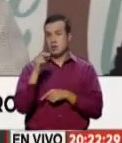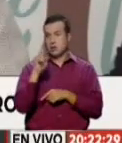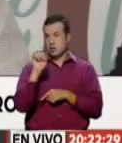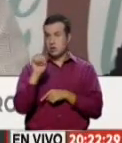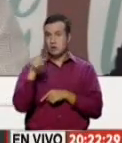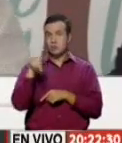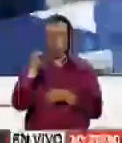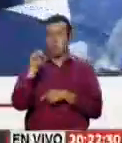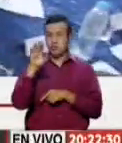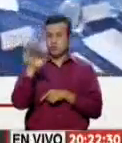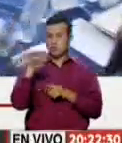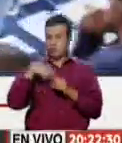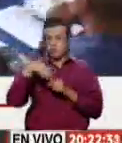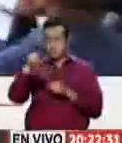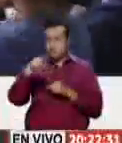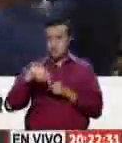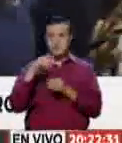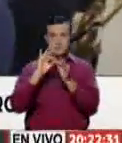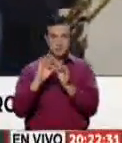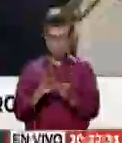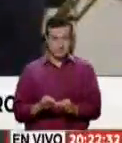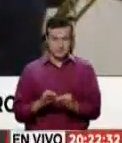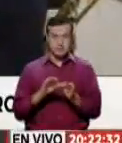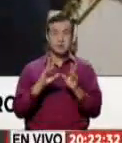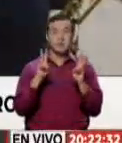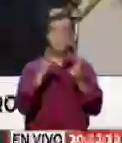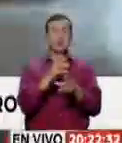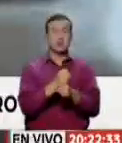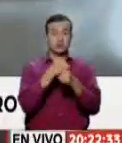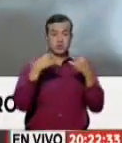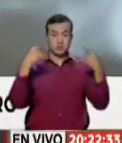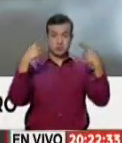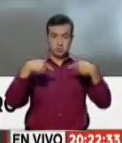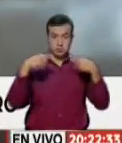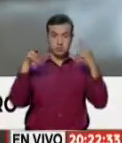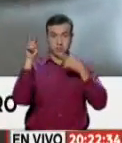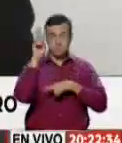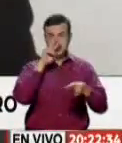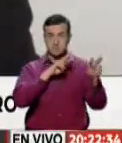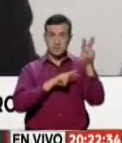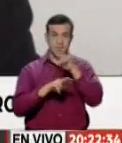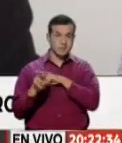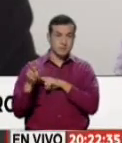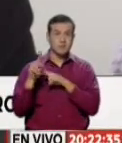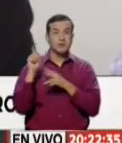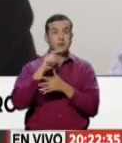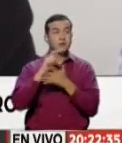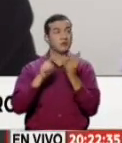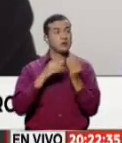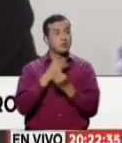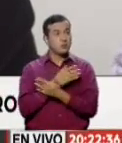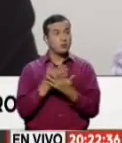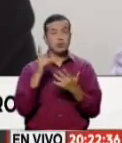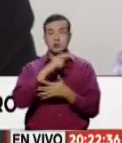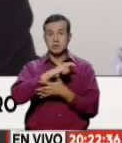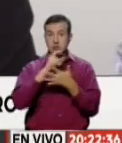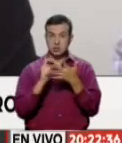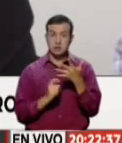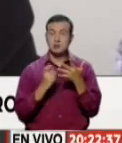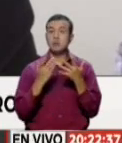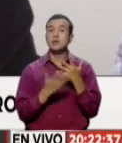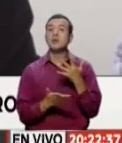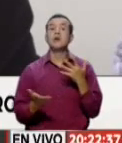Ponce Enríquez. La gestión en materia de seguridad fronteriza también fue analizada. Hay que considerar la necesidad de